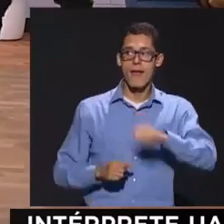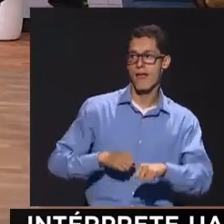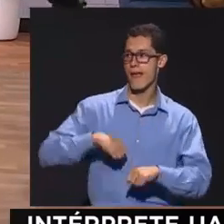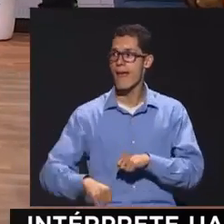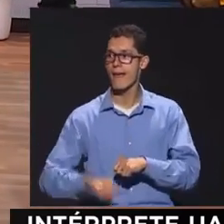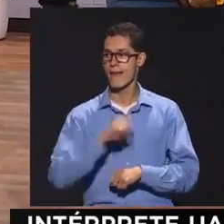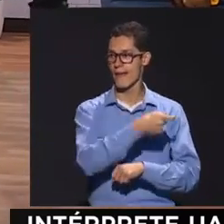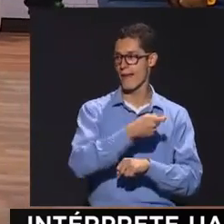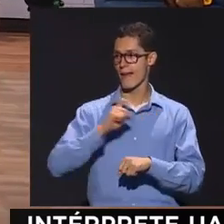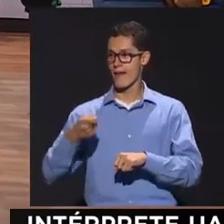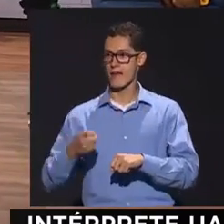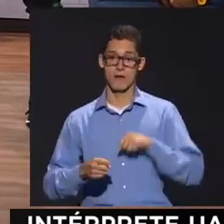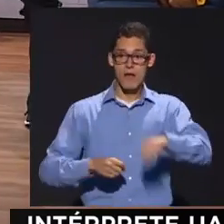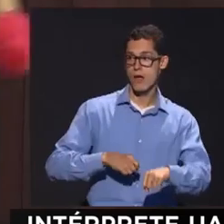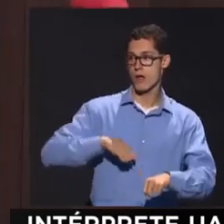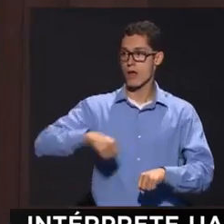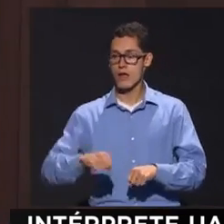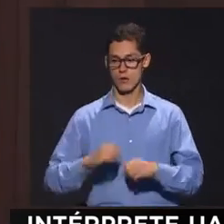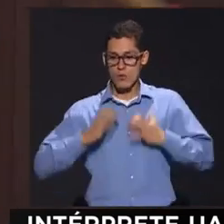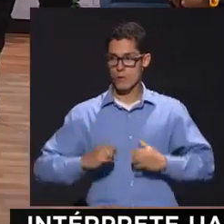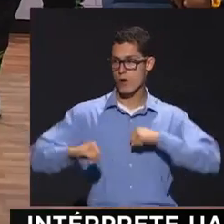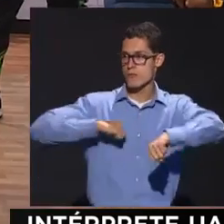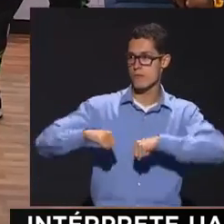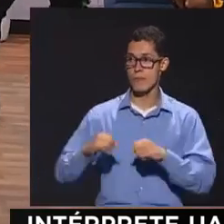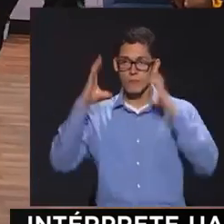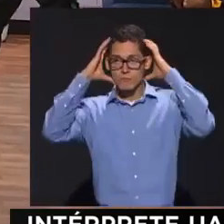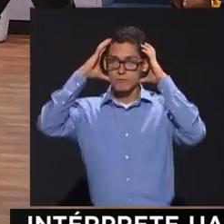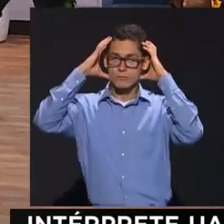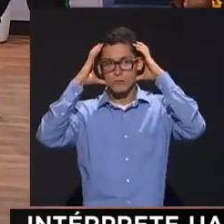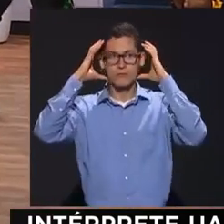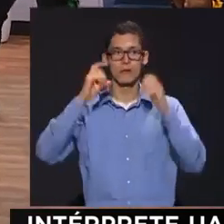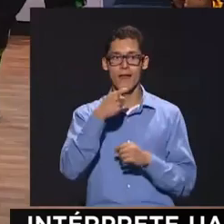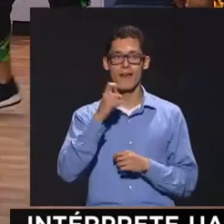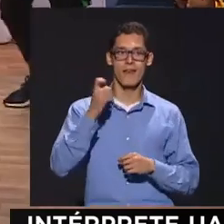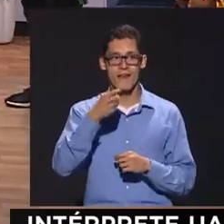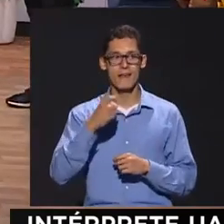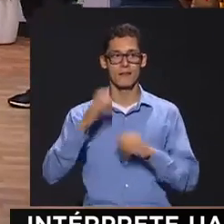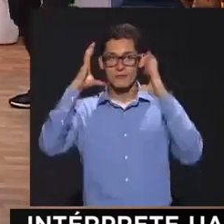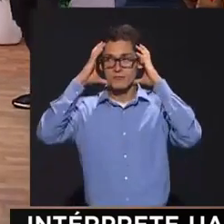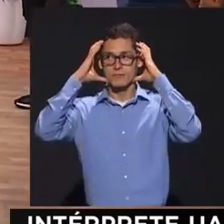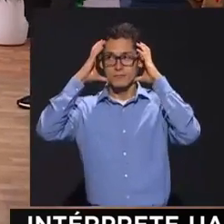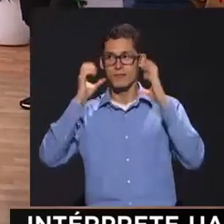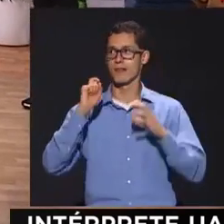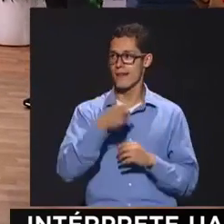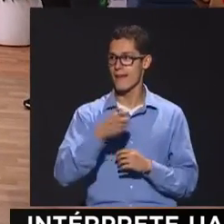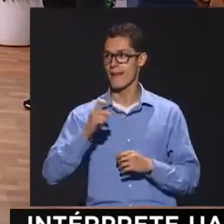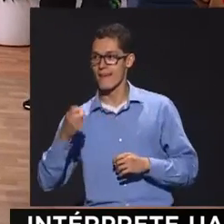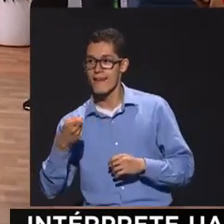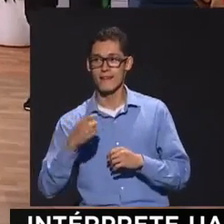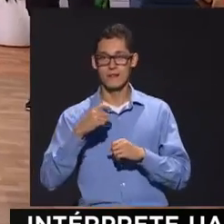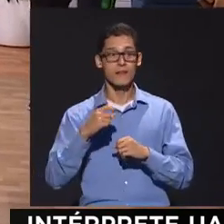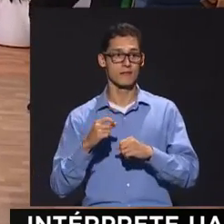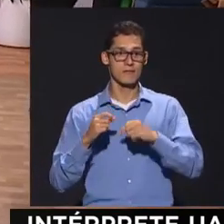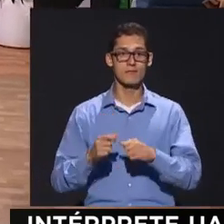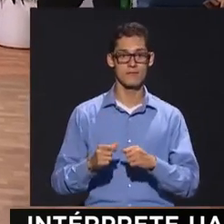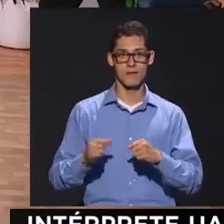a mover es parte del cuerpo que mueve la cabeza mueve la cabeza vuelve la